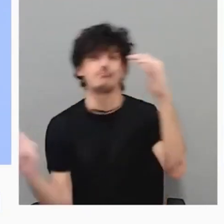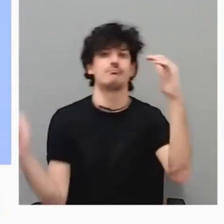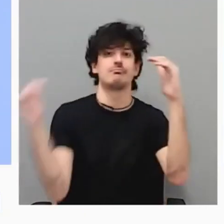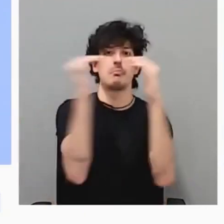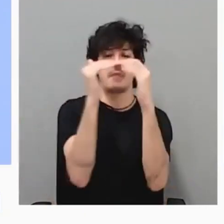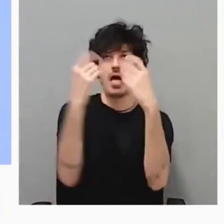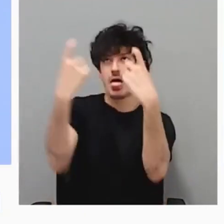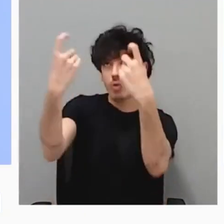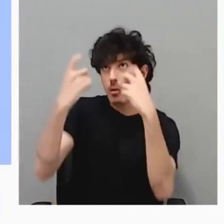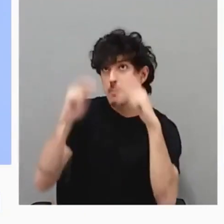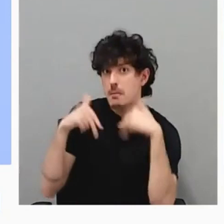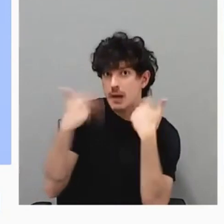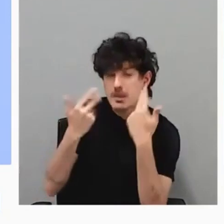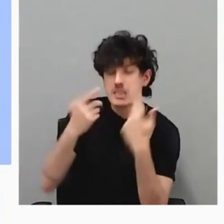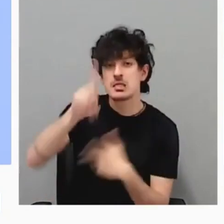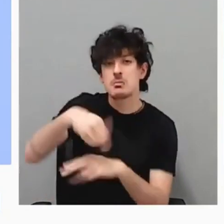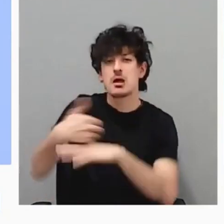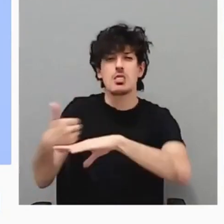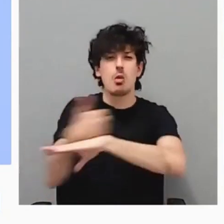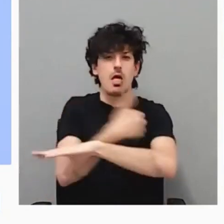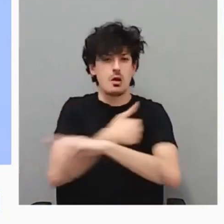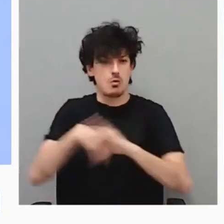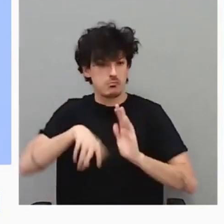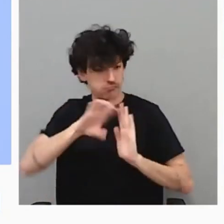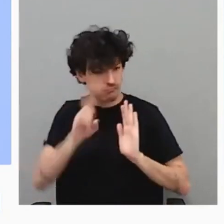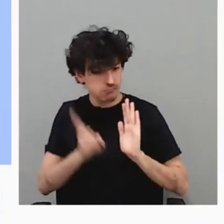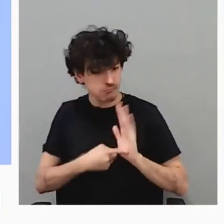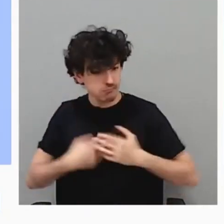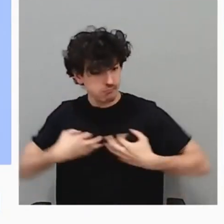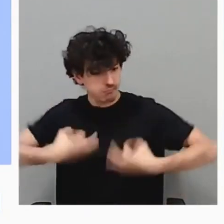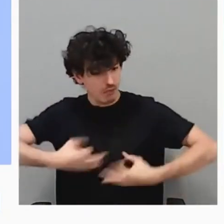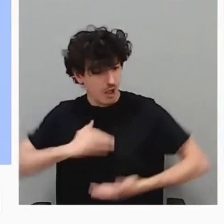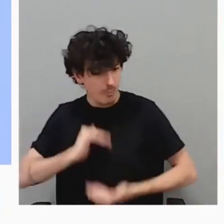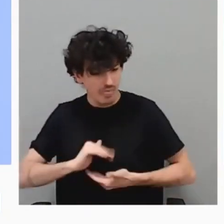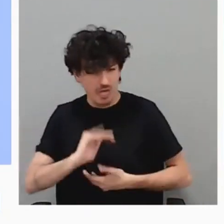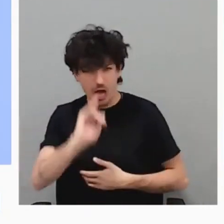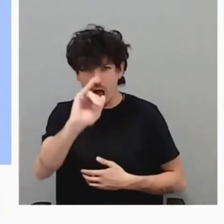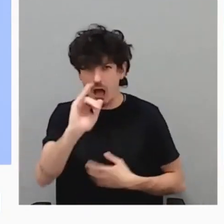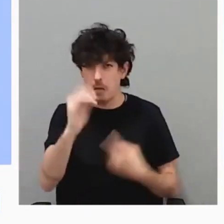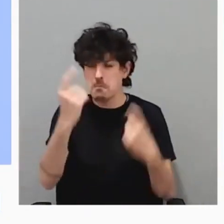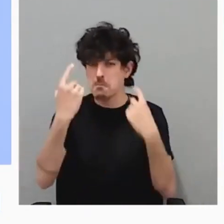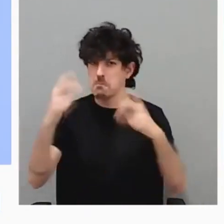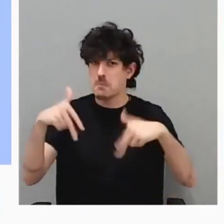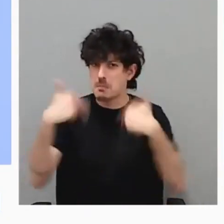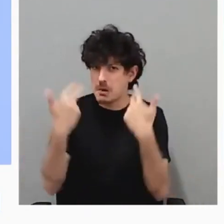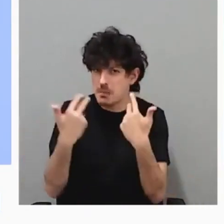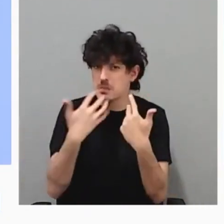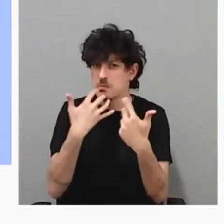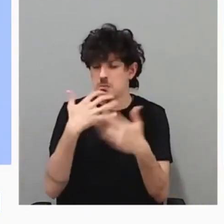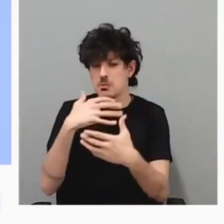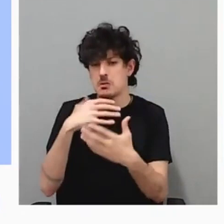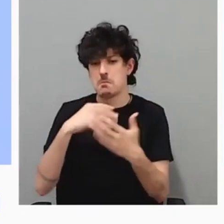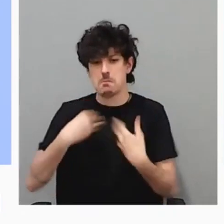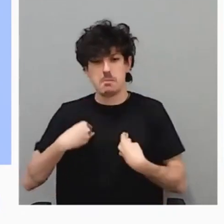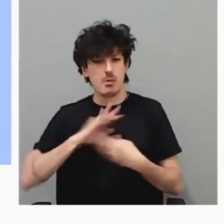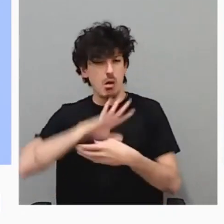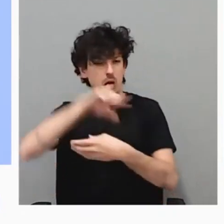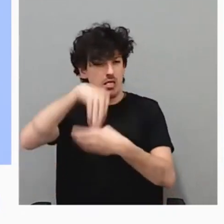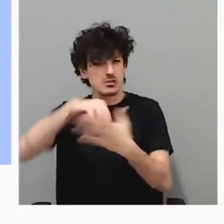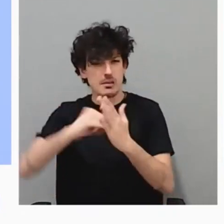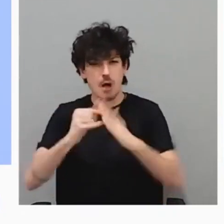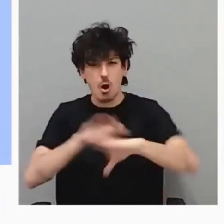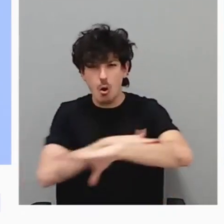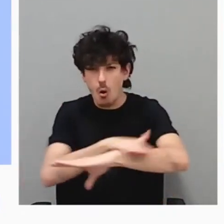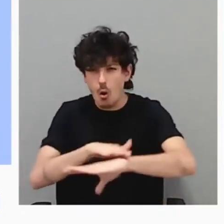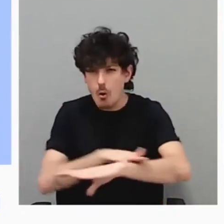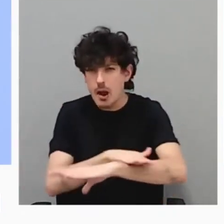ciudadanos plenos y competentes como personas que viven dentro de un sistema de gobierno o en un sistema